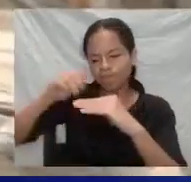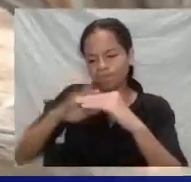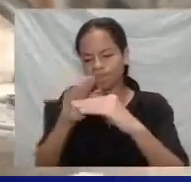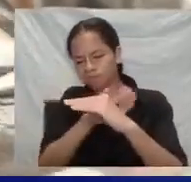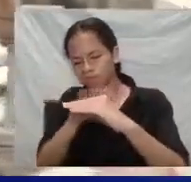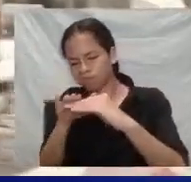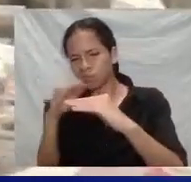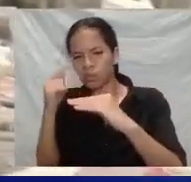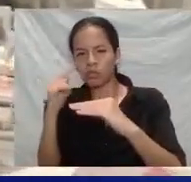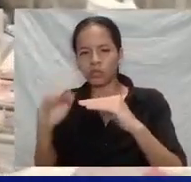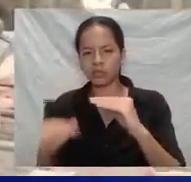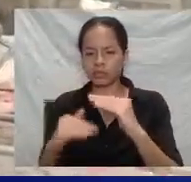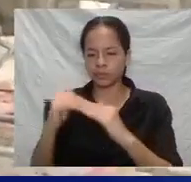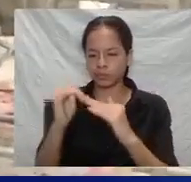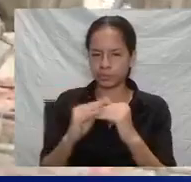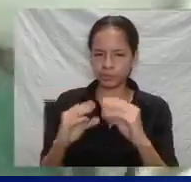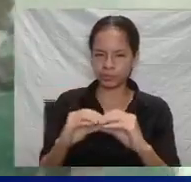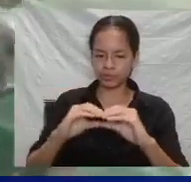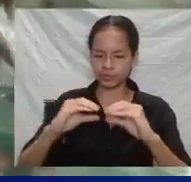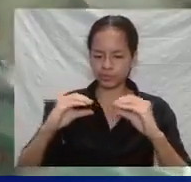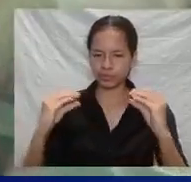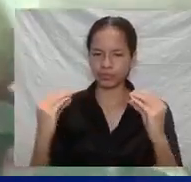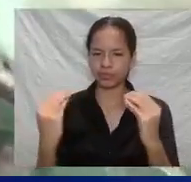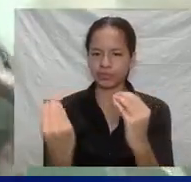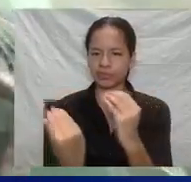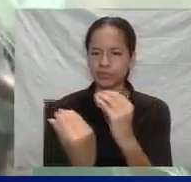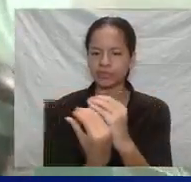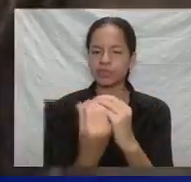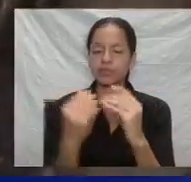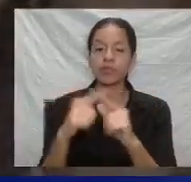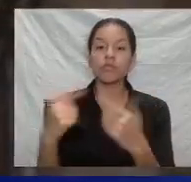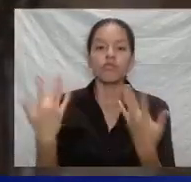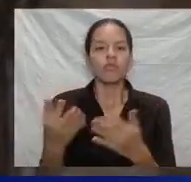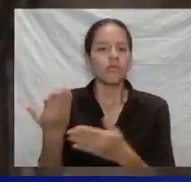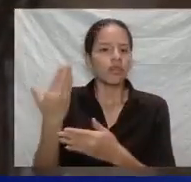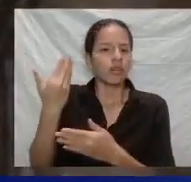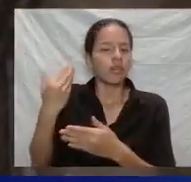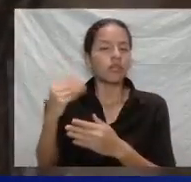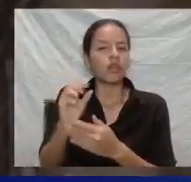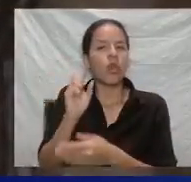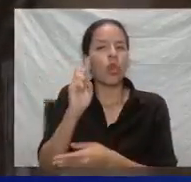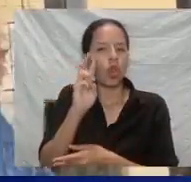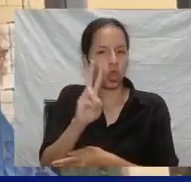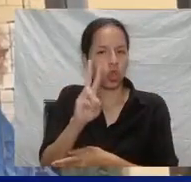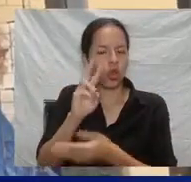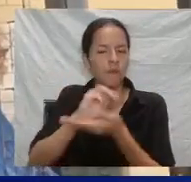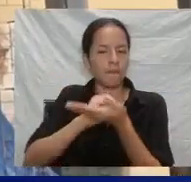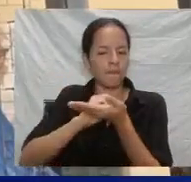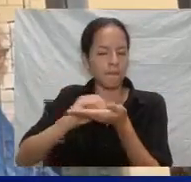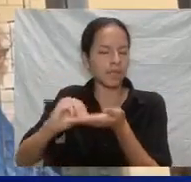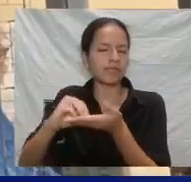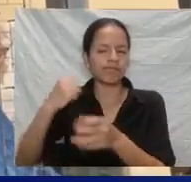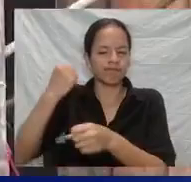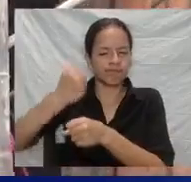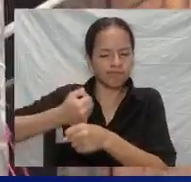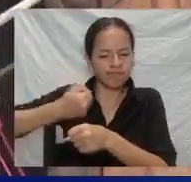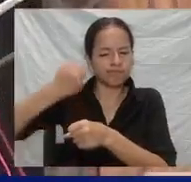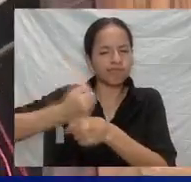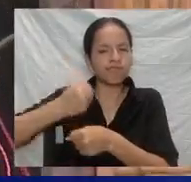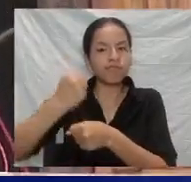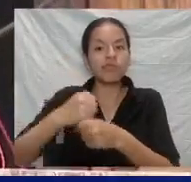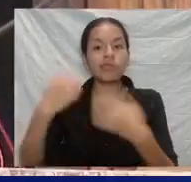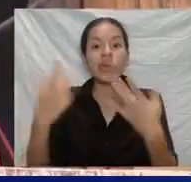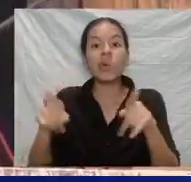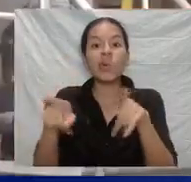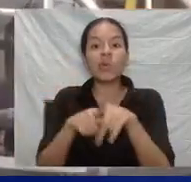original este trabajo se viene desarrollando desde hace más de dos meses pero no es el único pues también se están recuperando los balcones de los predios